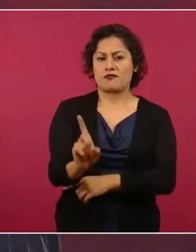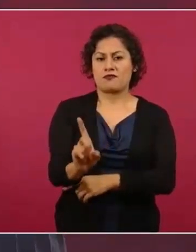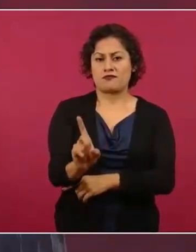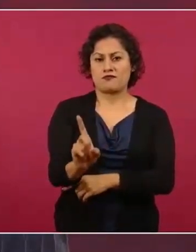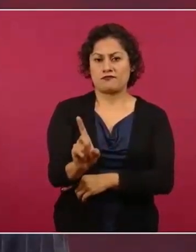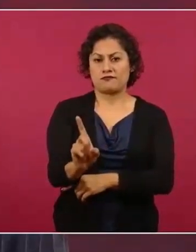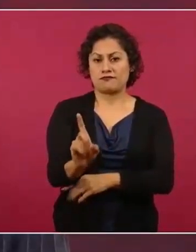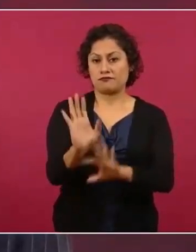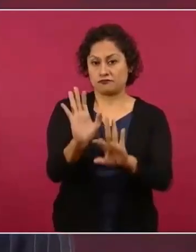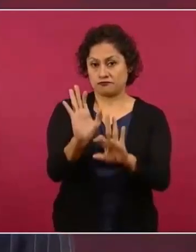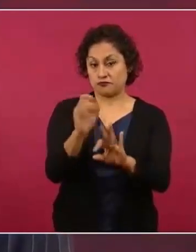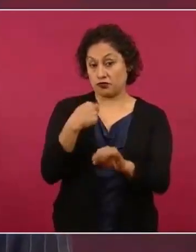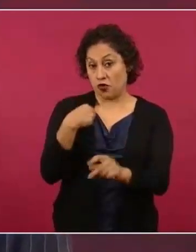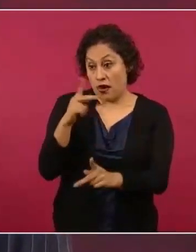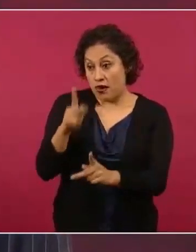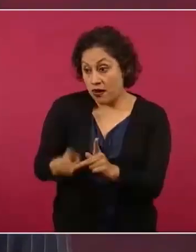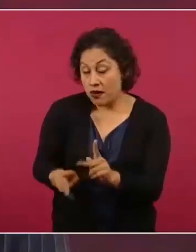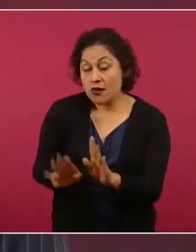Aprovecho,